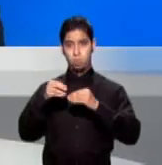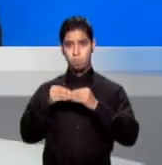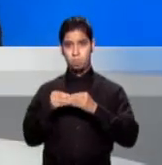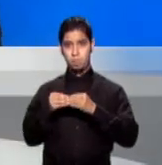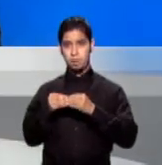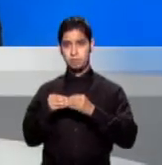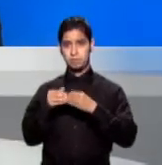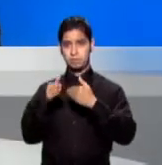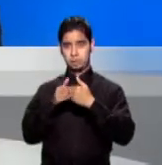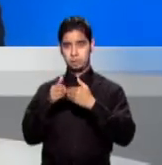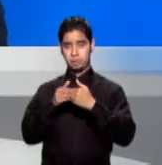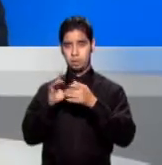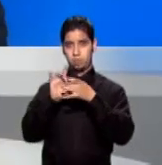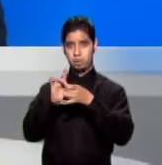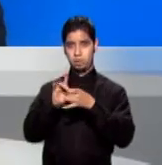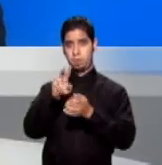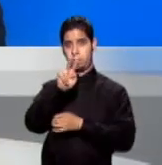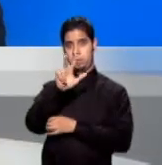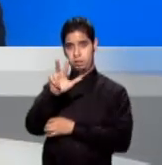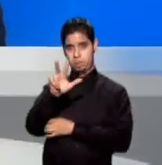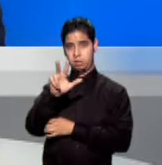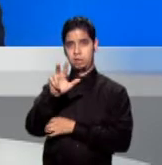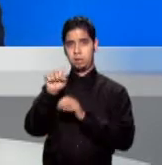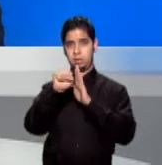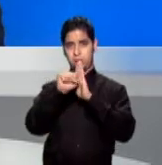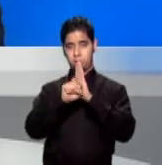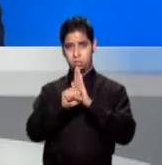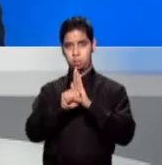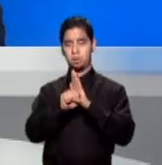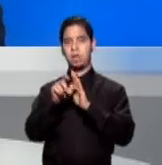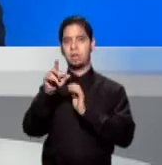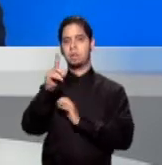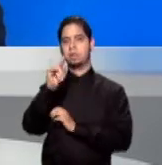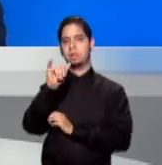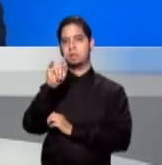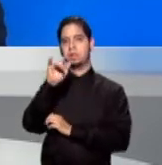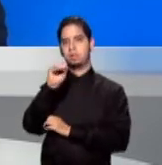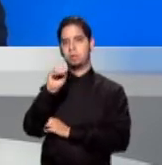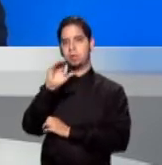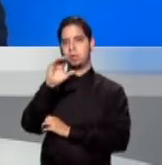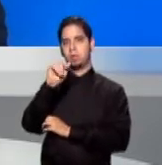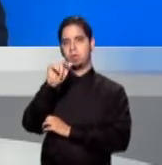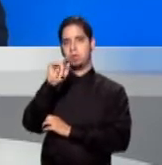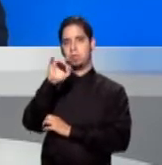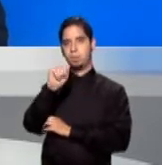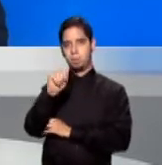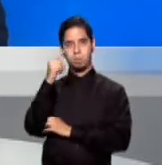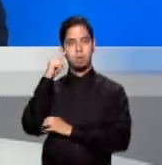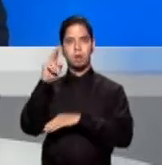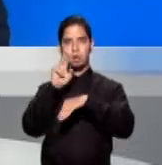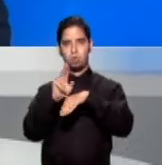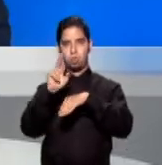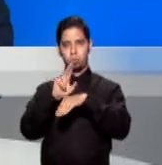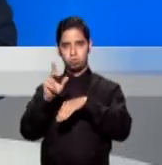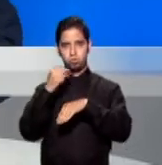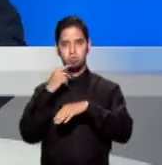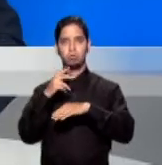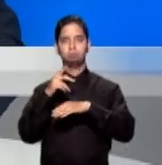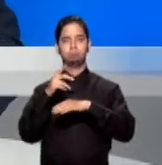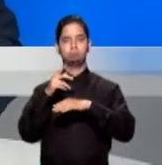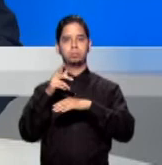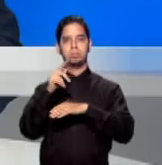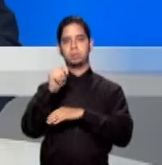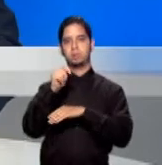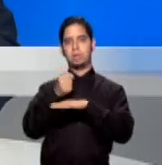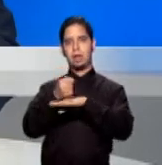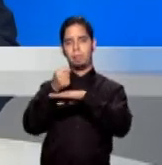a 23 estados y al Distrito de Columbia que ya cuentan con un programa formal para el uso terapéutico de la marihuana. Hoy entra en vigor